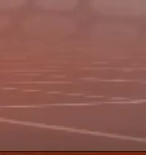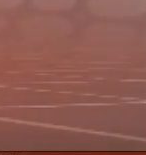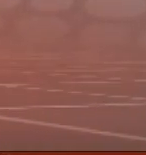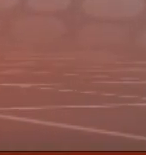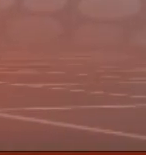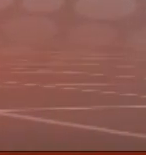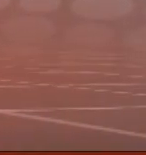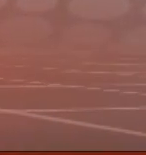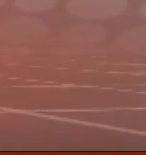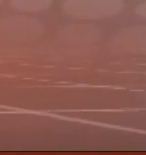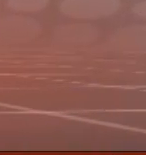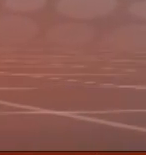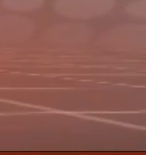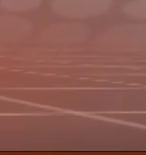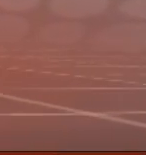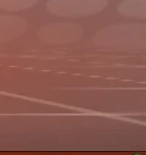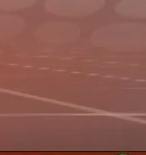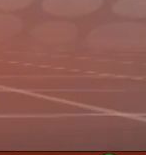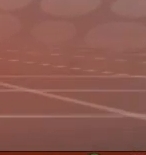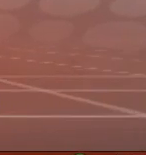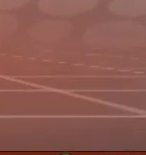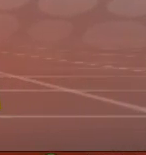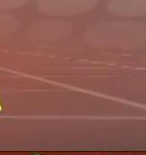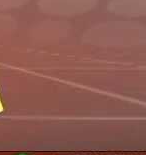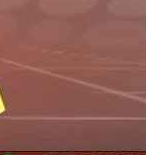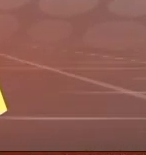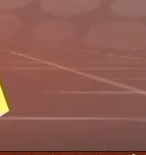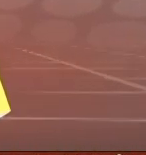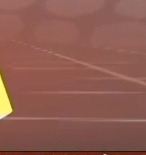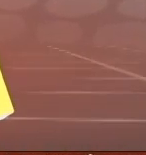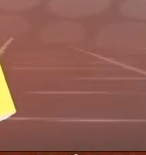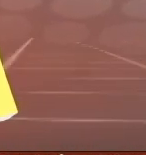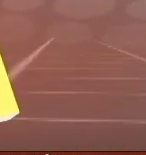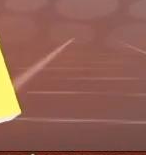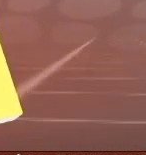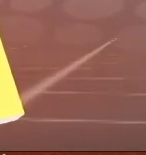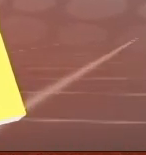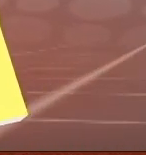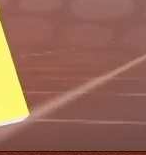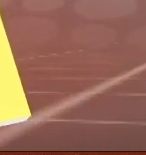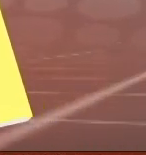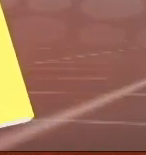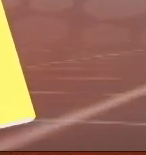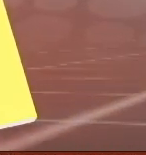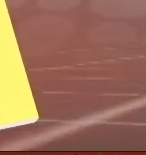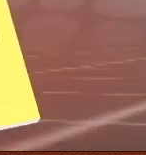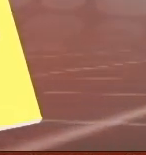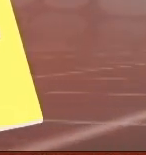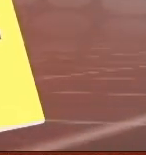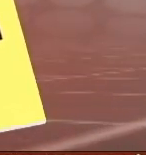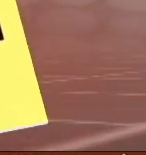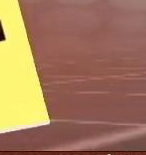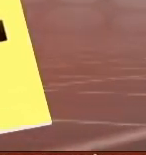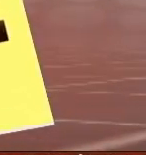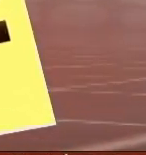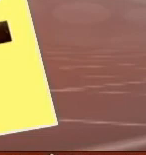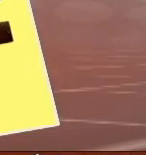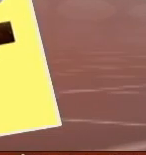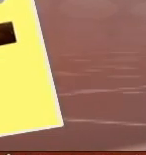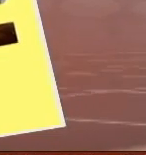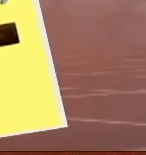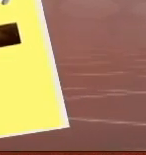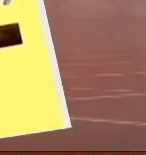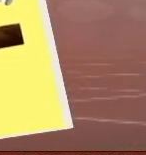historia que aún se recuerda al haber obtenido por primera vez un 10 de calificación, un 10